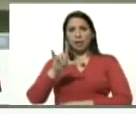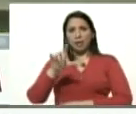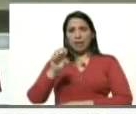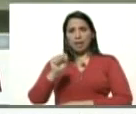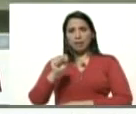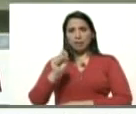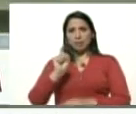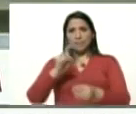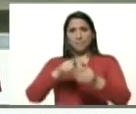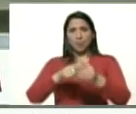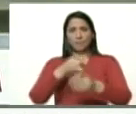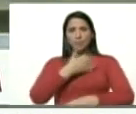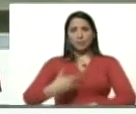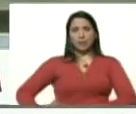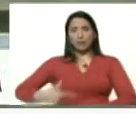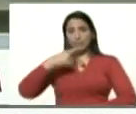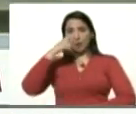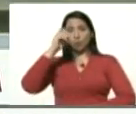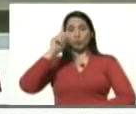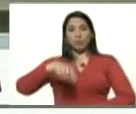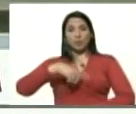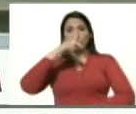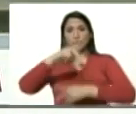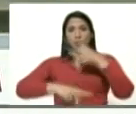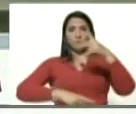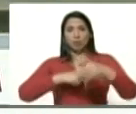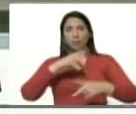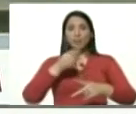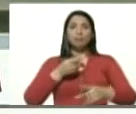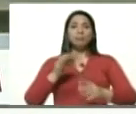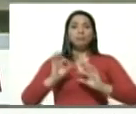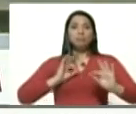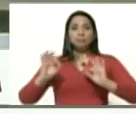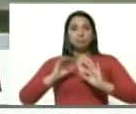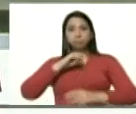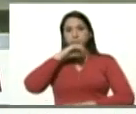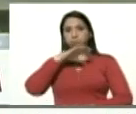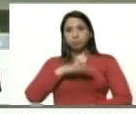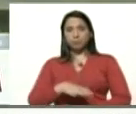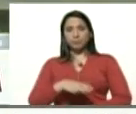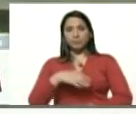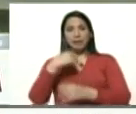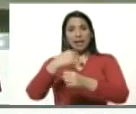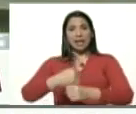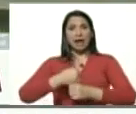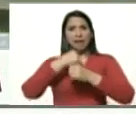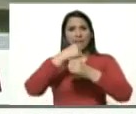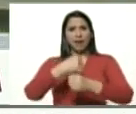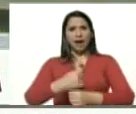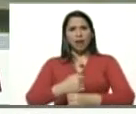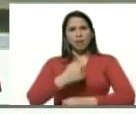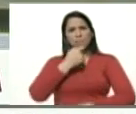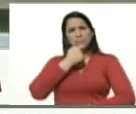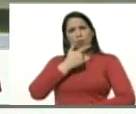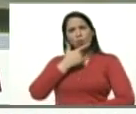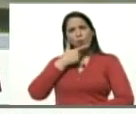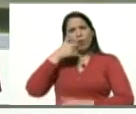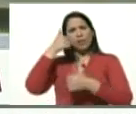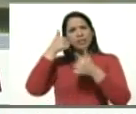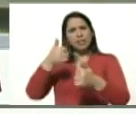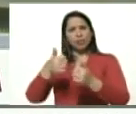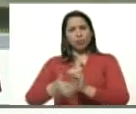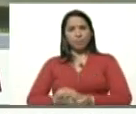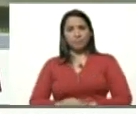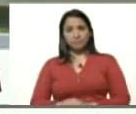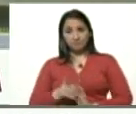Moros. Tenemos en el programa también la escenificación teatral de la historia de un caballo que era bien bonito, una de las